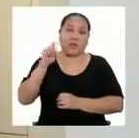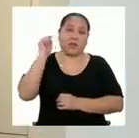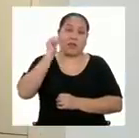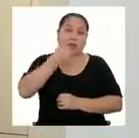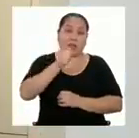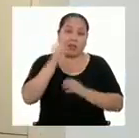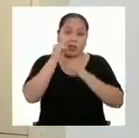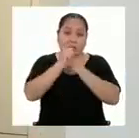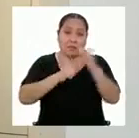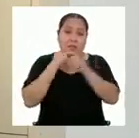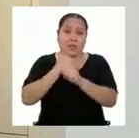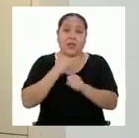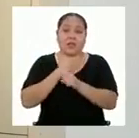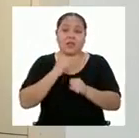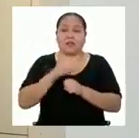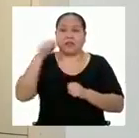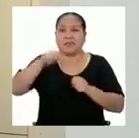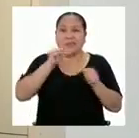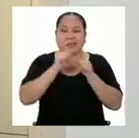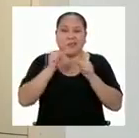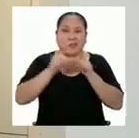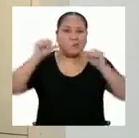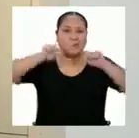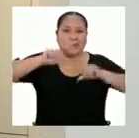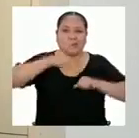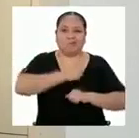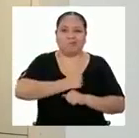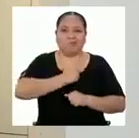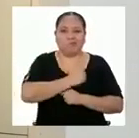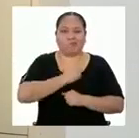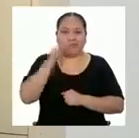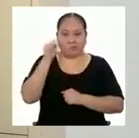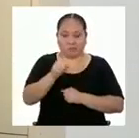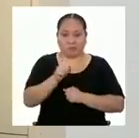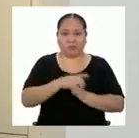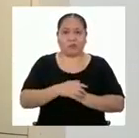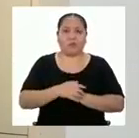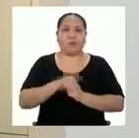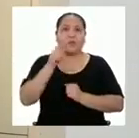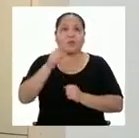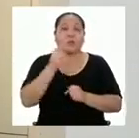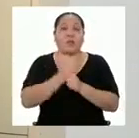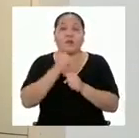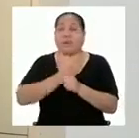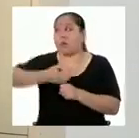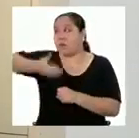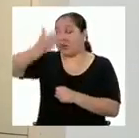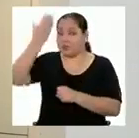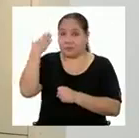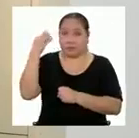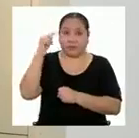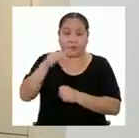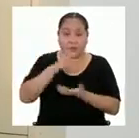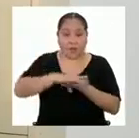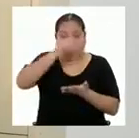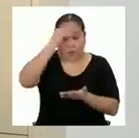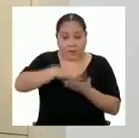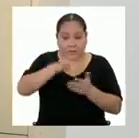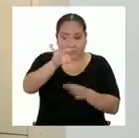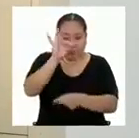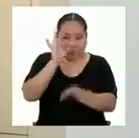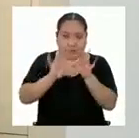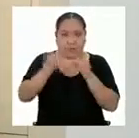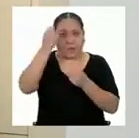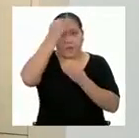años. Una estadística desafortunada. Entonces, en líneas generales, lo que se trabajó la clase pasada fue aprender a